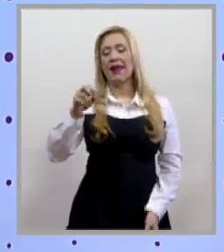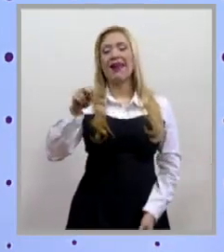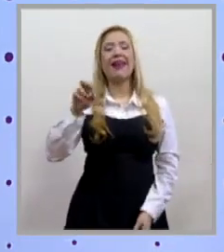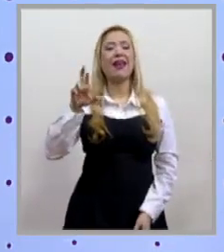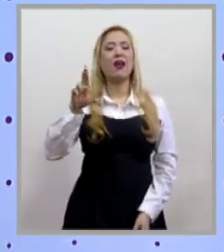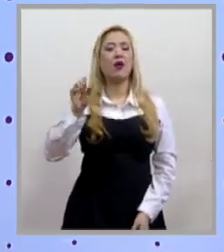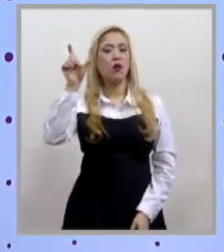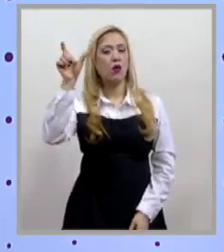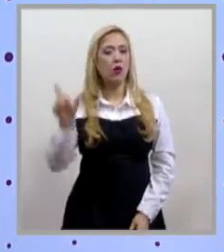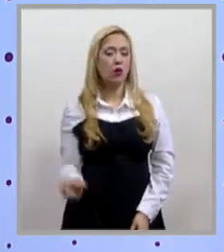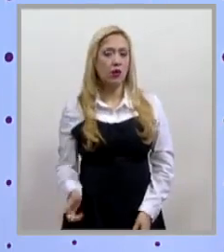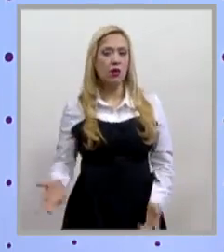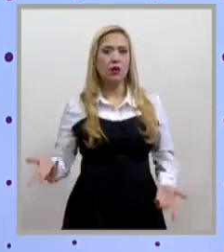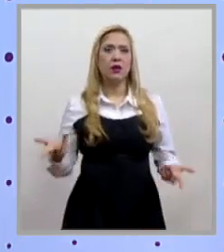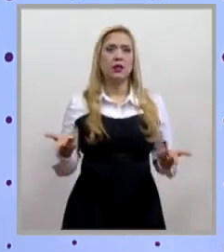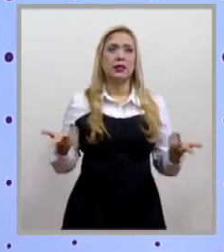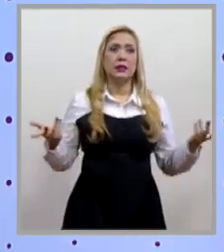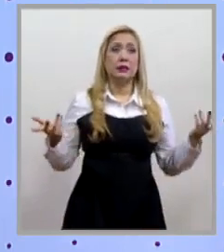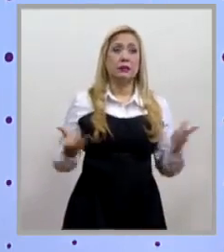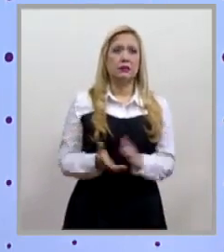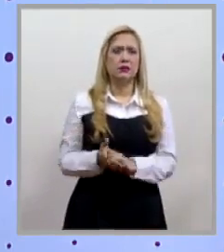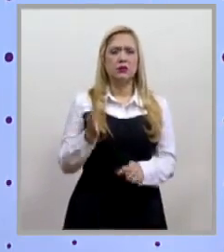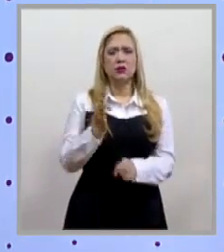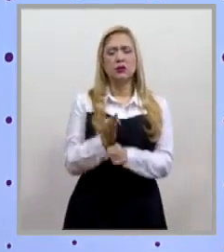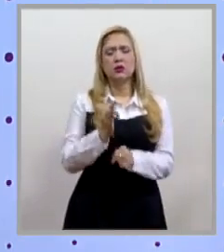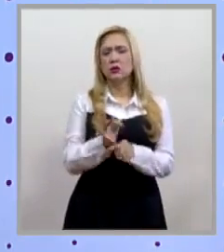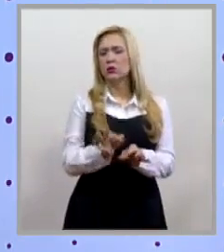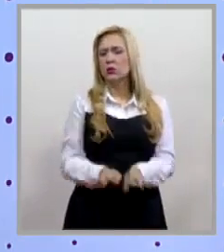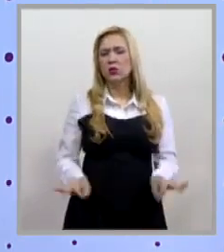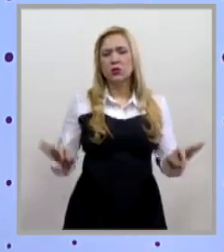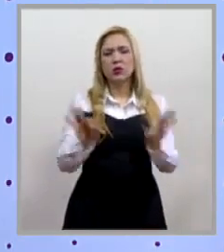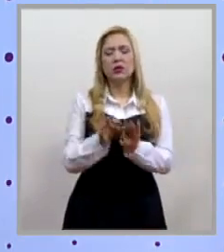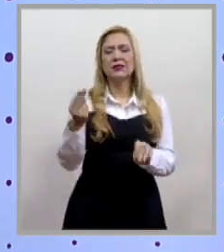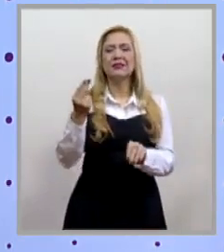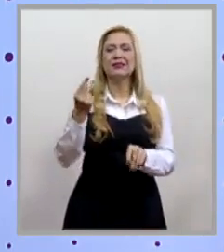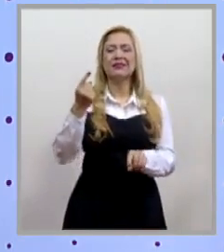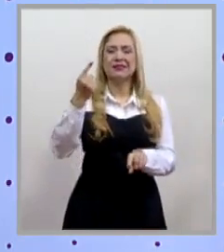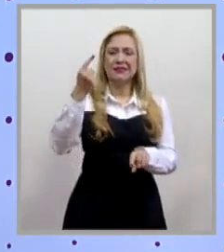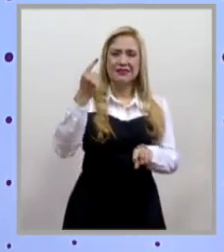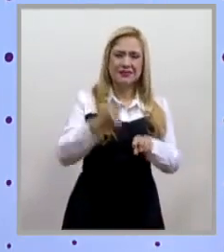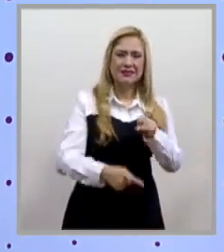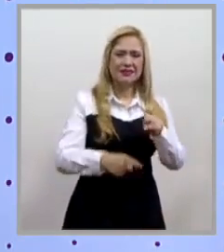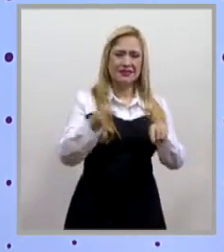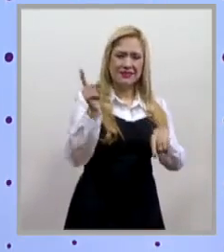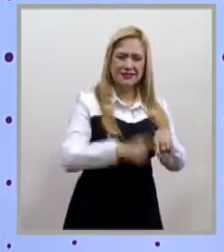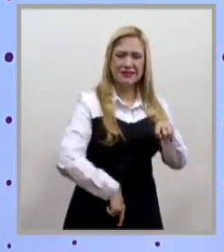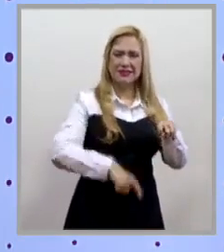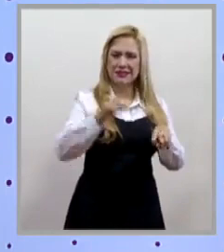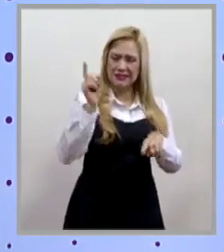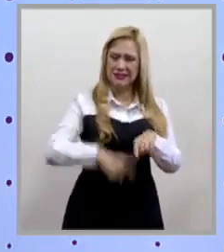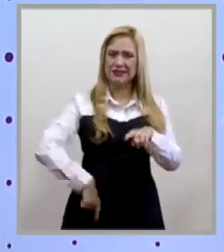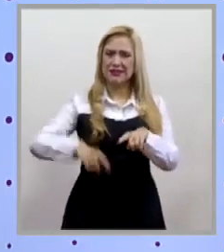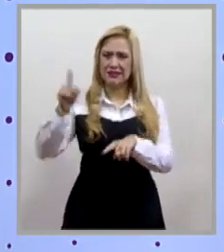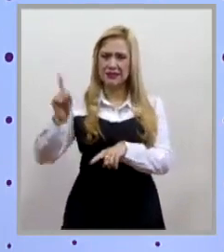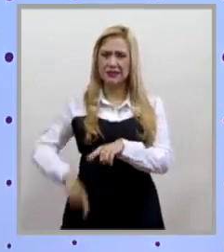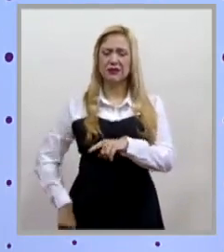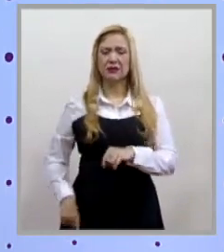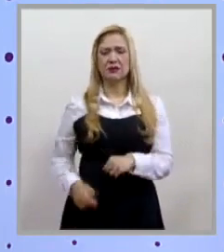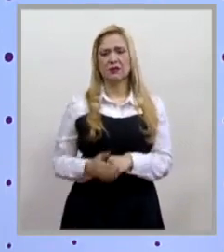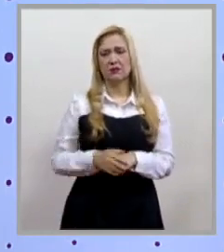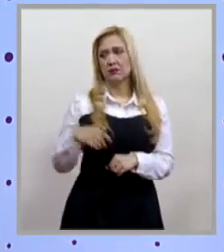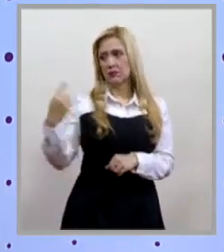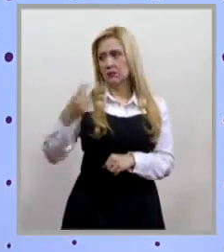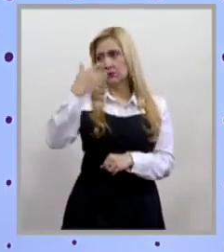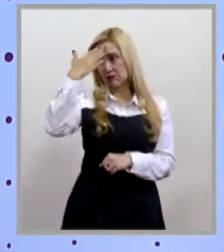fin, creo que ahorita lo importante es combatir este delito. Si se considera que